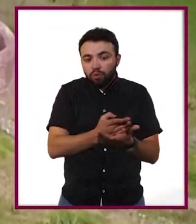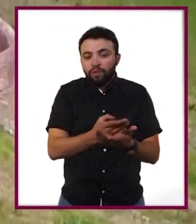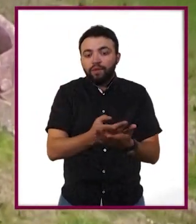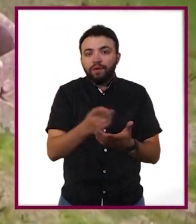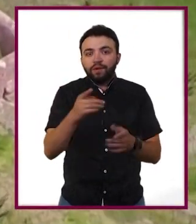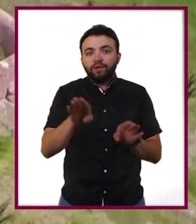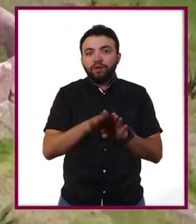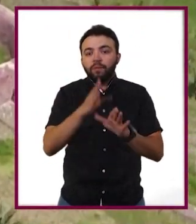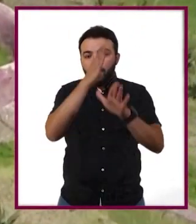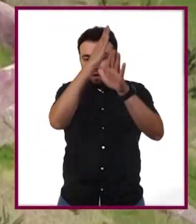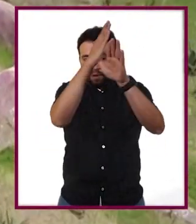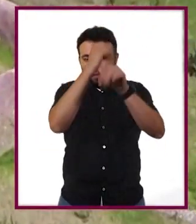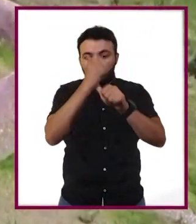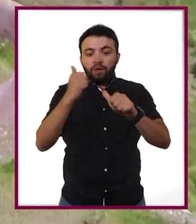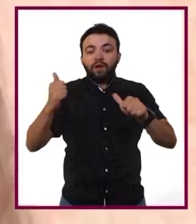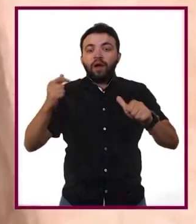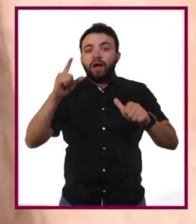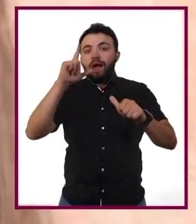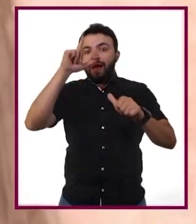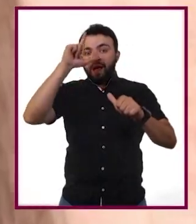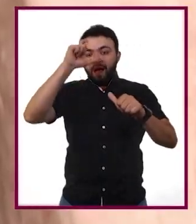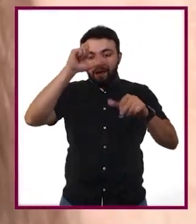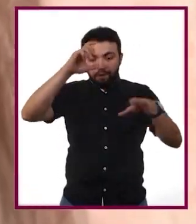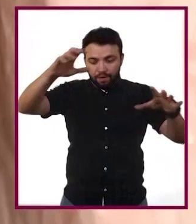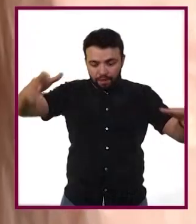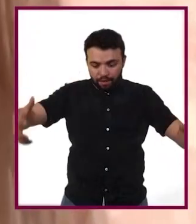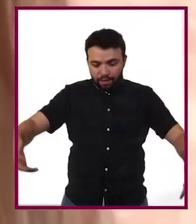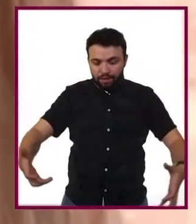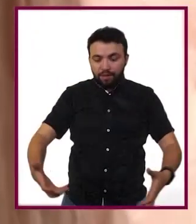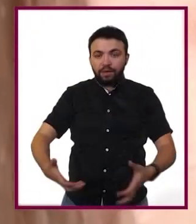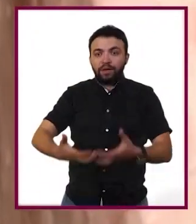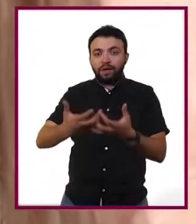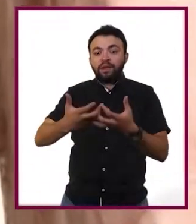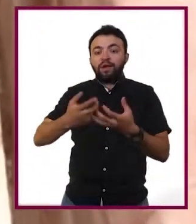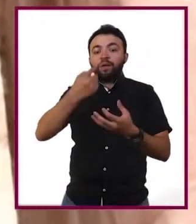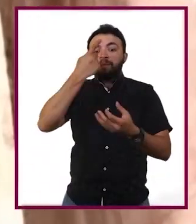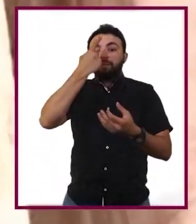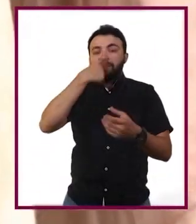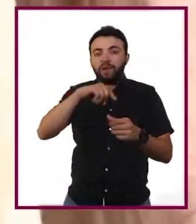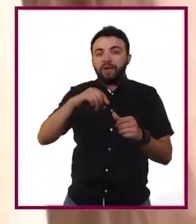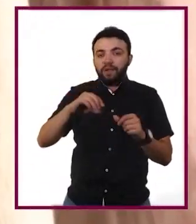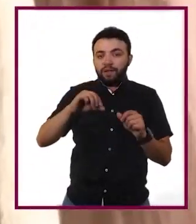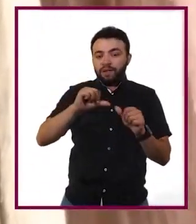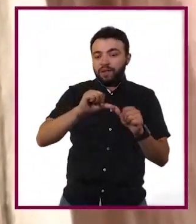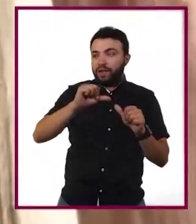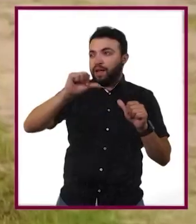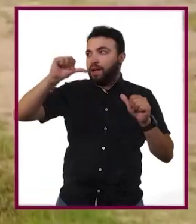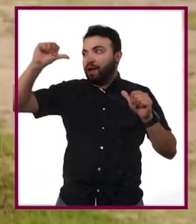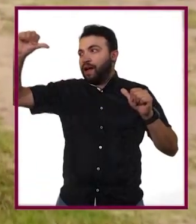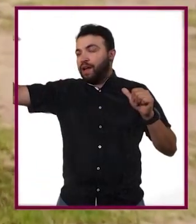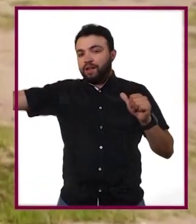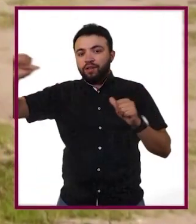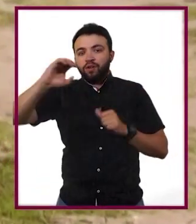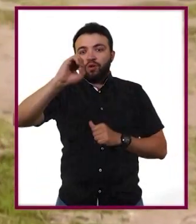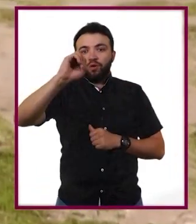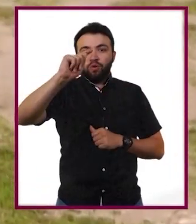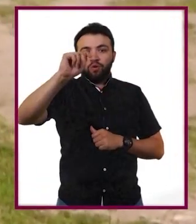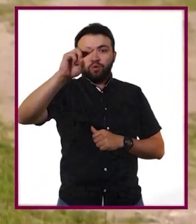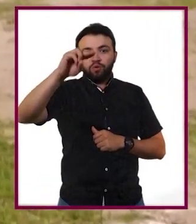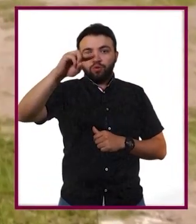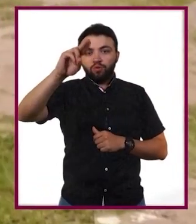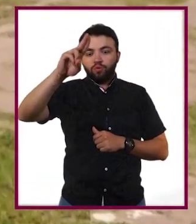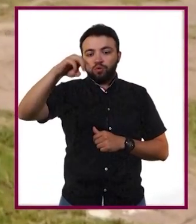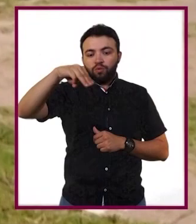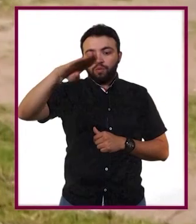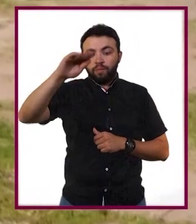sacar el agua de estos manantiales que están a los pies del Cerro del Tecajete para llevarlas a Otumba. Entonces se le escribe